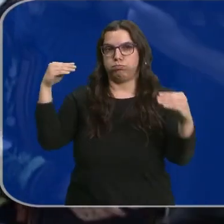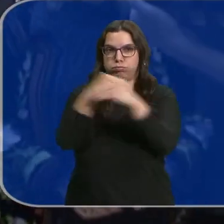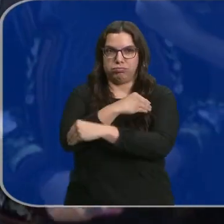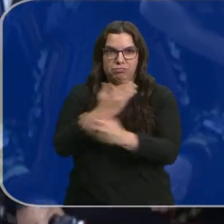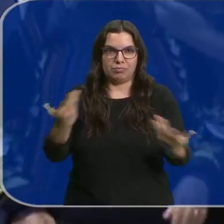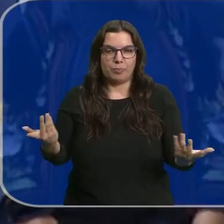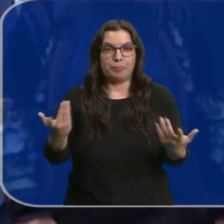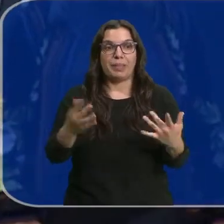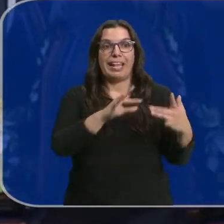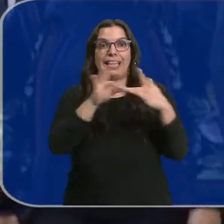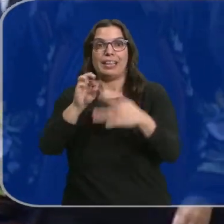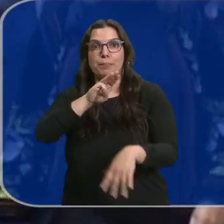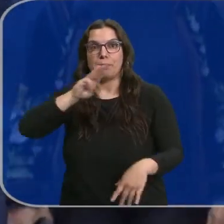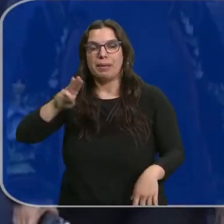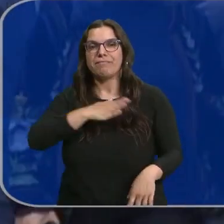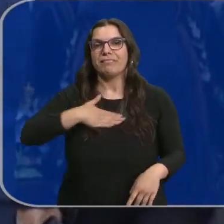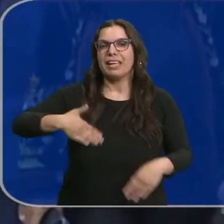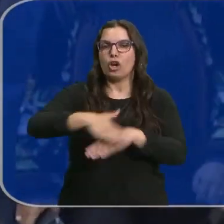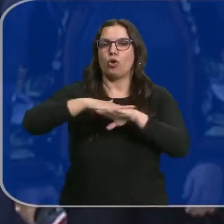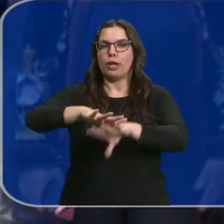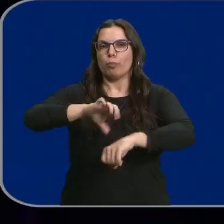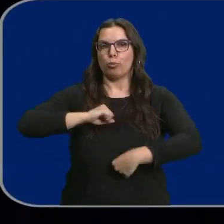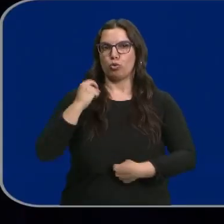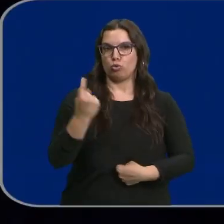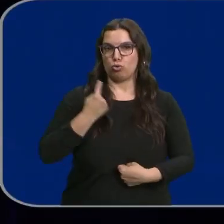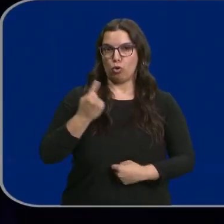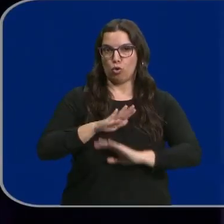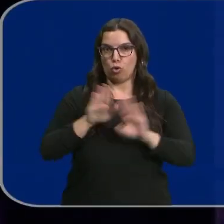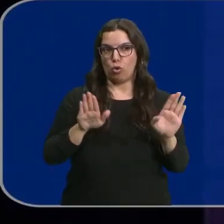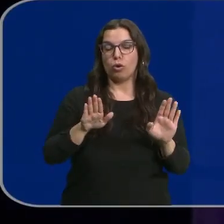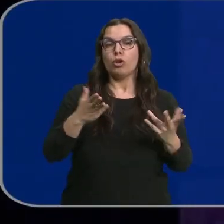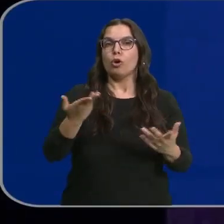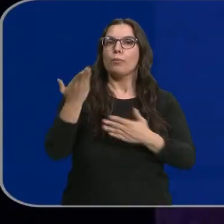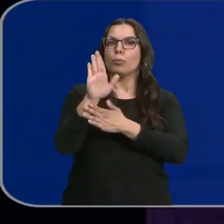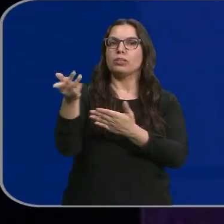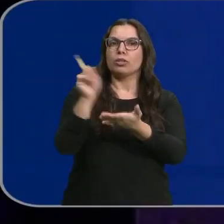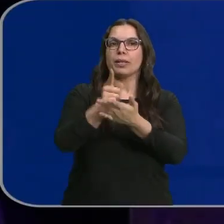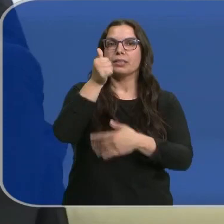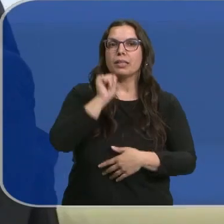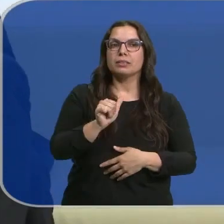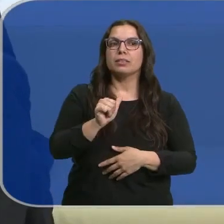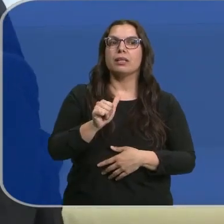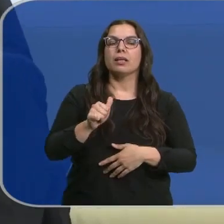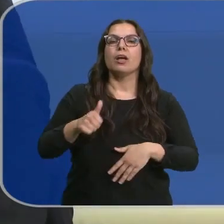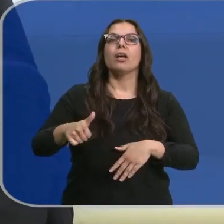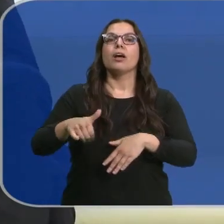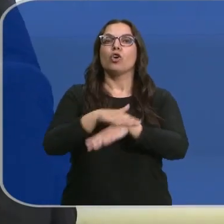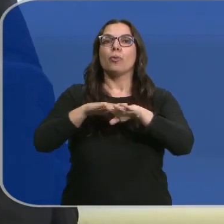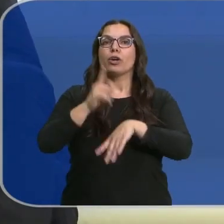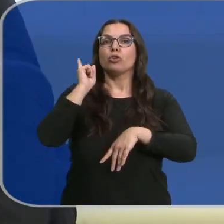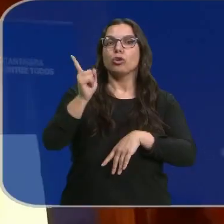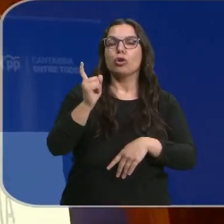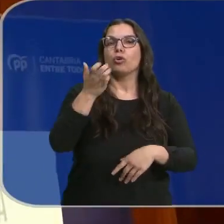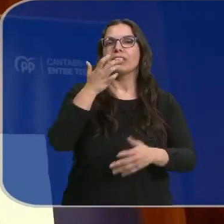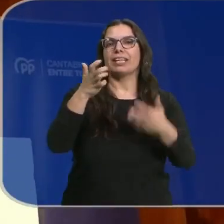El líder de los populares sigue queriendo ejecutivos en solitario y hoy le ha vuelto a proponer a Sánchez que solo gobierne quien gane el 23 de